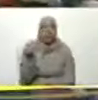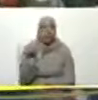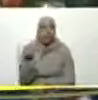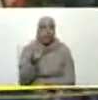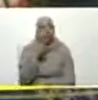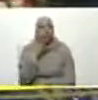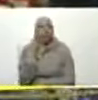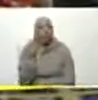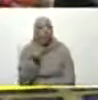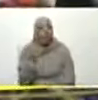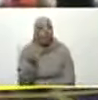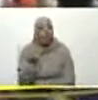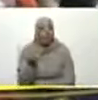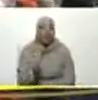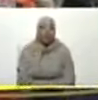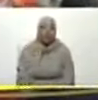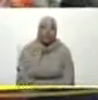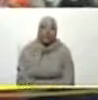muchachos y muchachas.